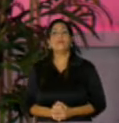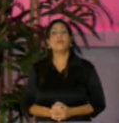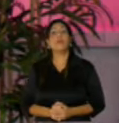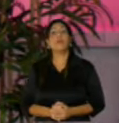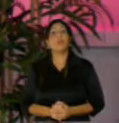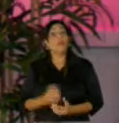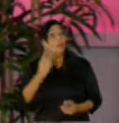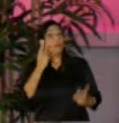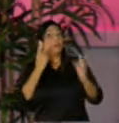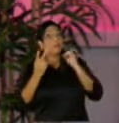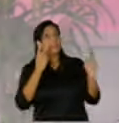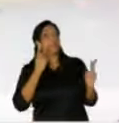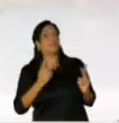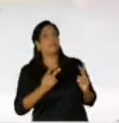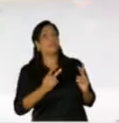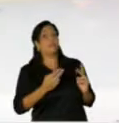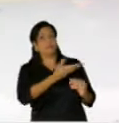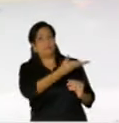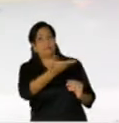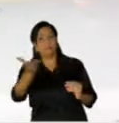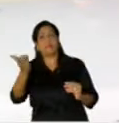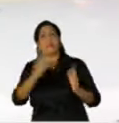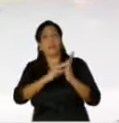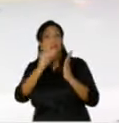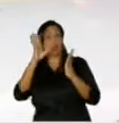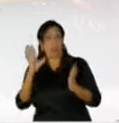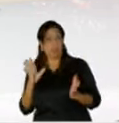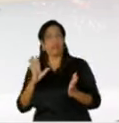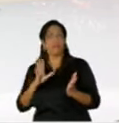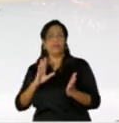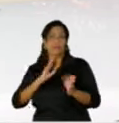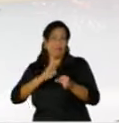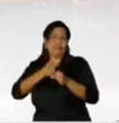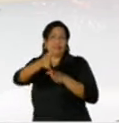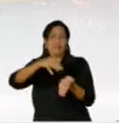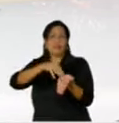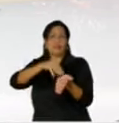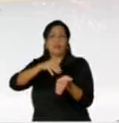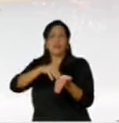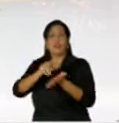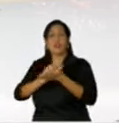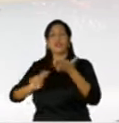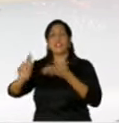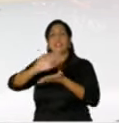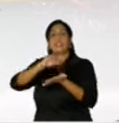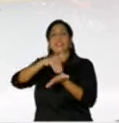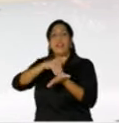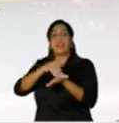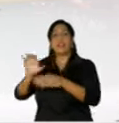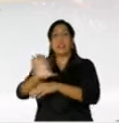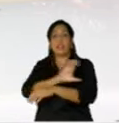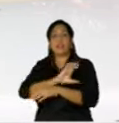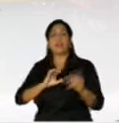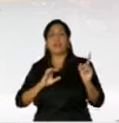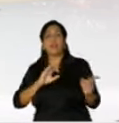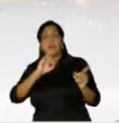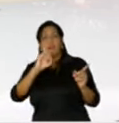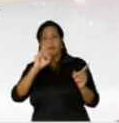los acompañantes que ven ya en pantalla, ellos son estudiantes de medicina de la Universidad Central del Caribe. Vamos a mencionarlos, son José Enrique